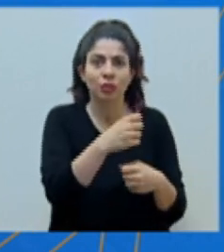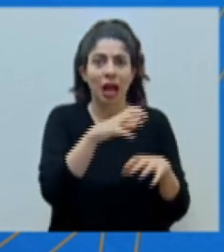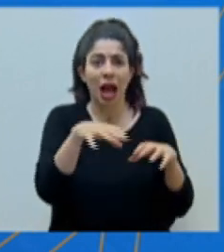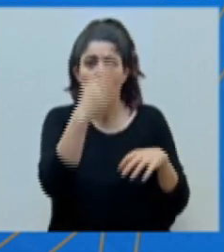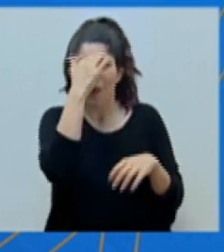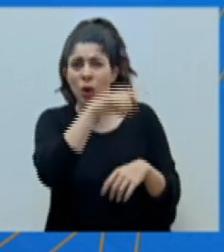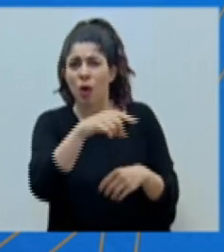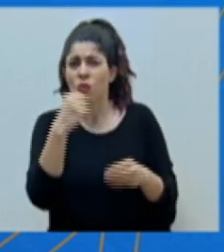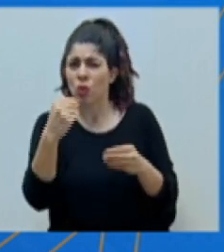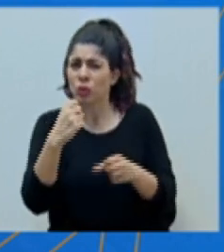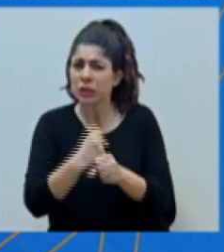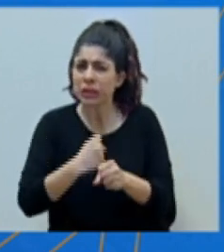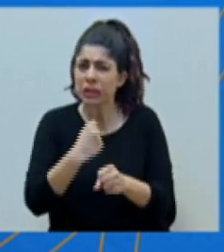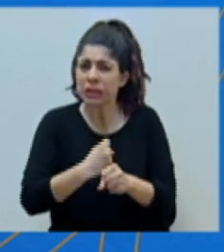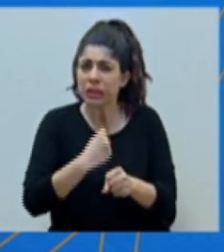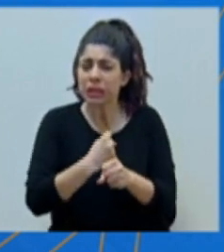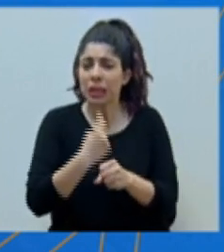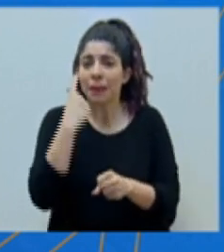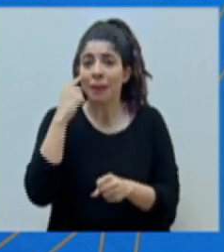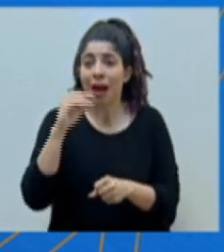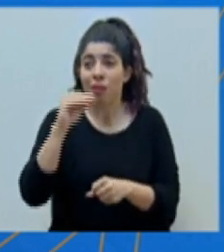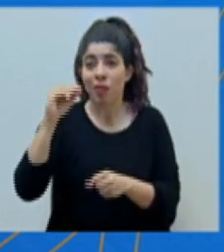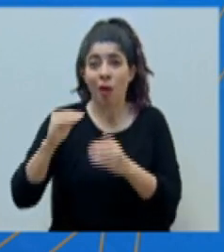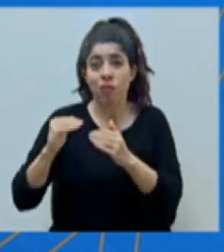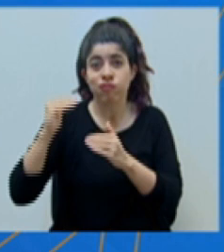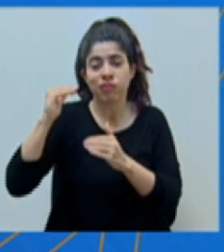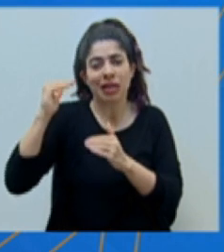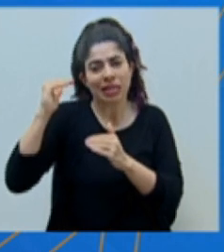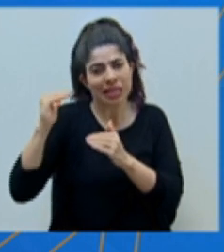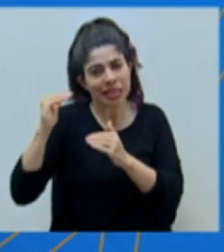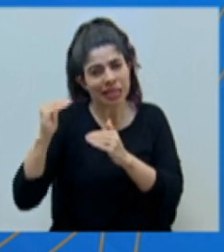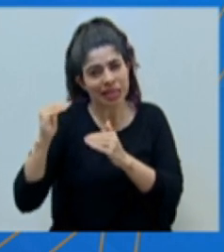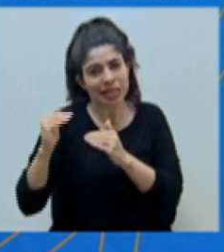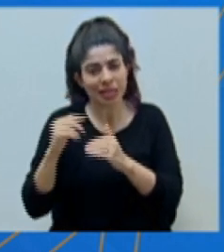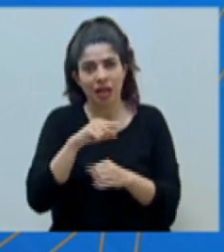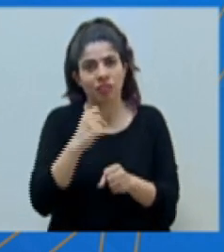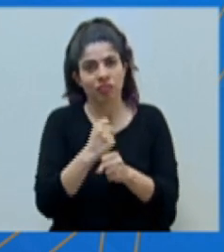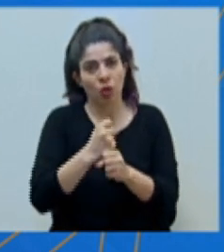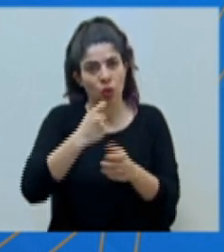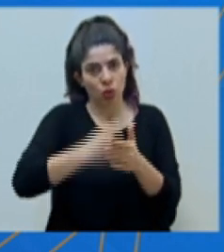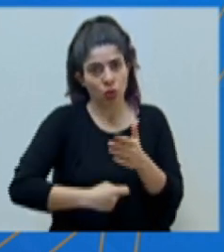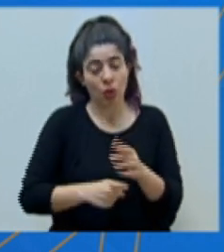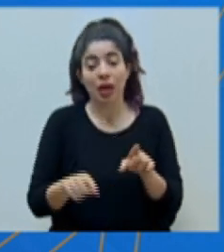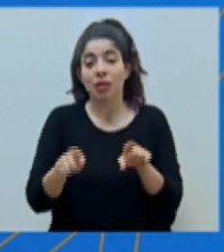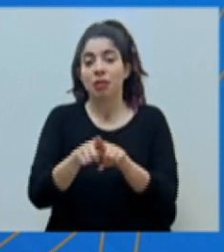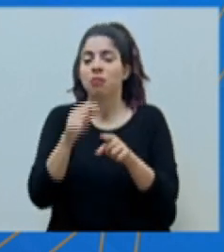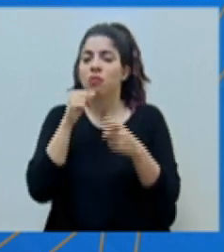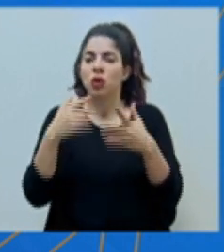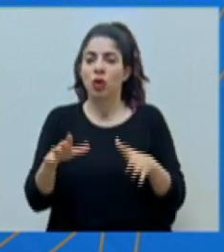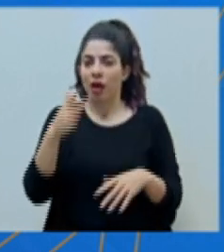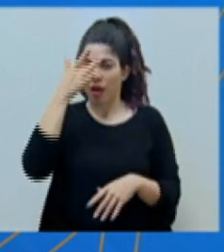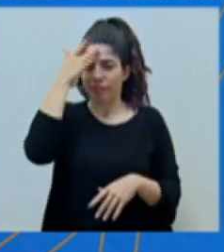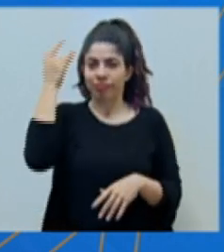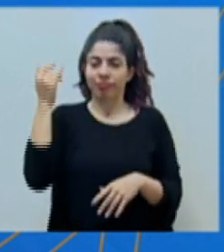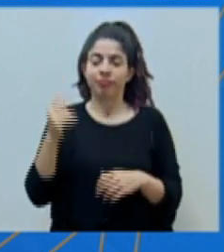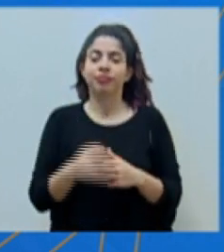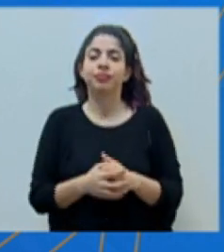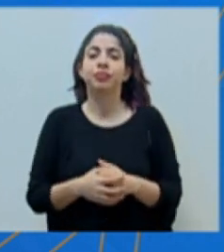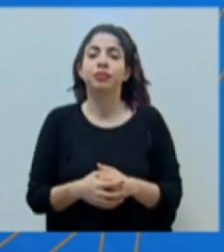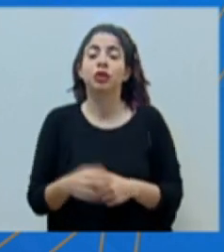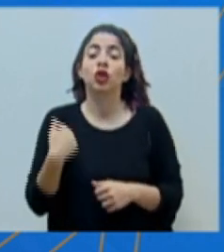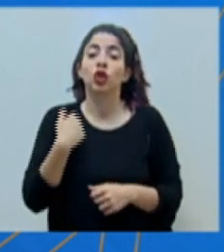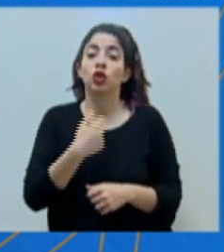trabajan fuertemente para bajar esos indicadores de riesgo. No quisiera dejar de lado también